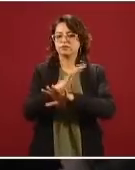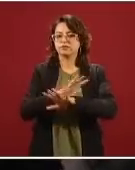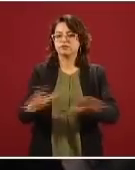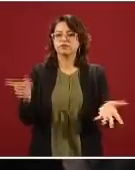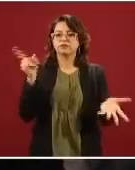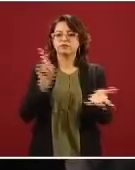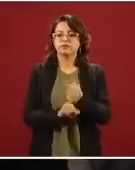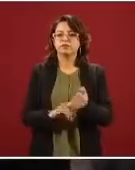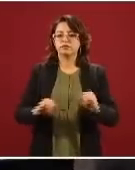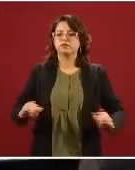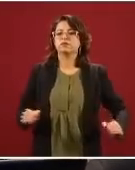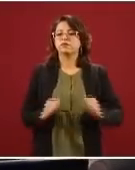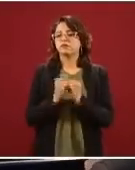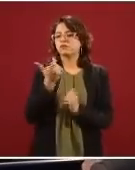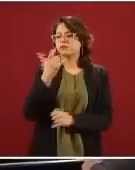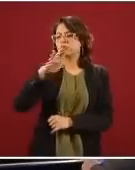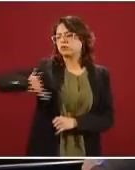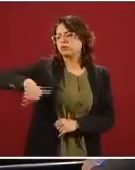instituto.